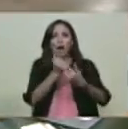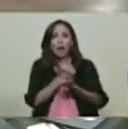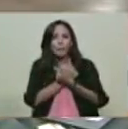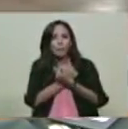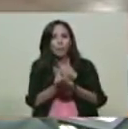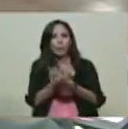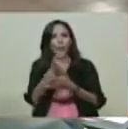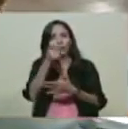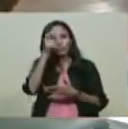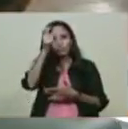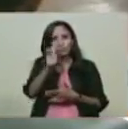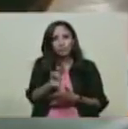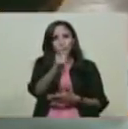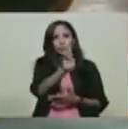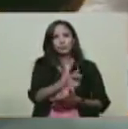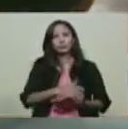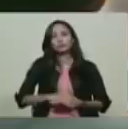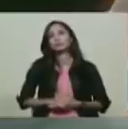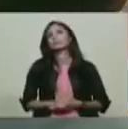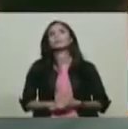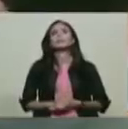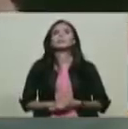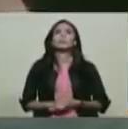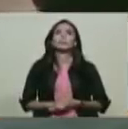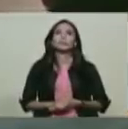los humildes.